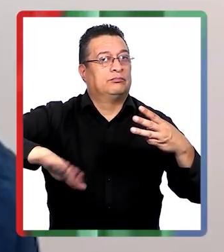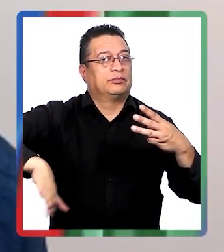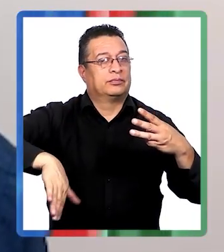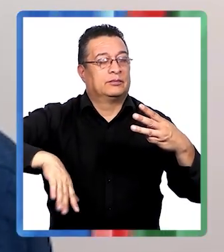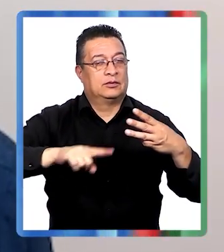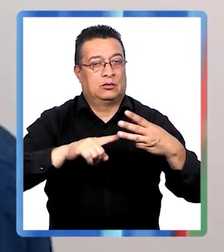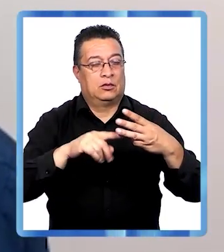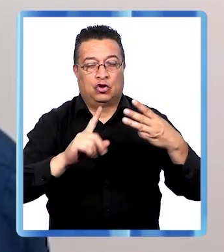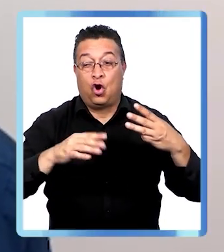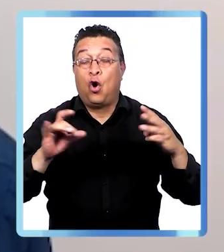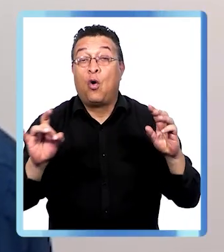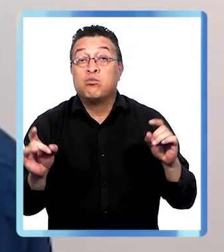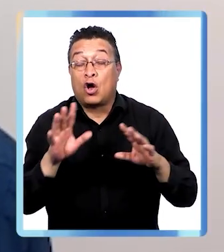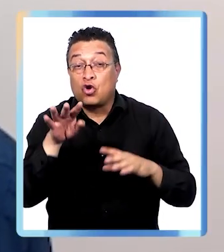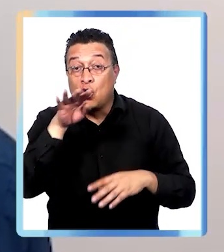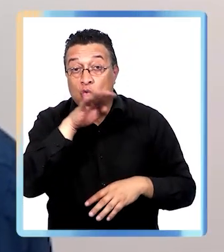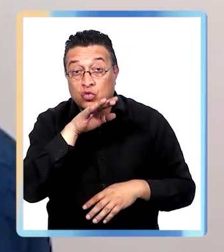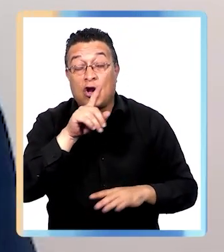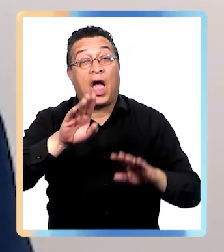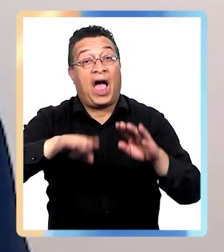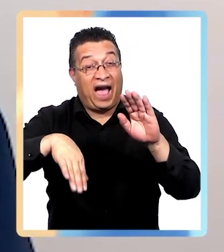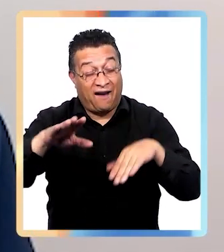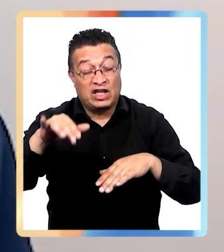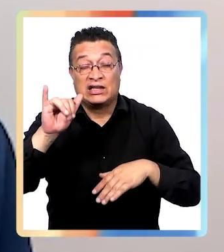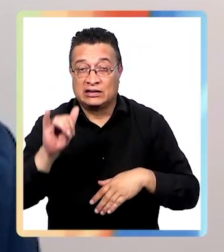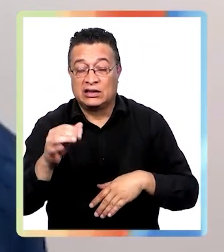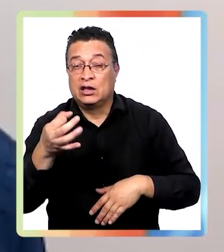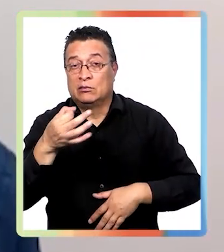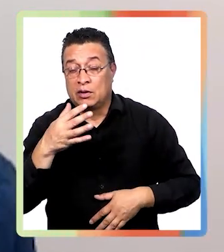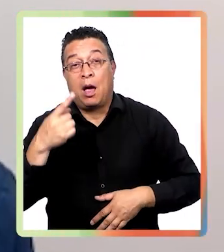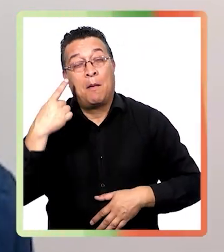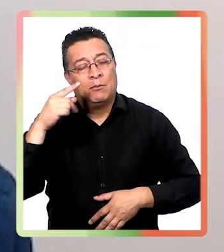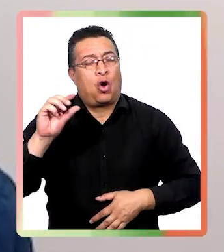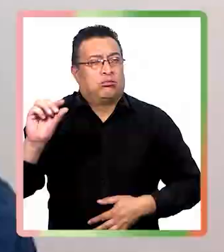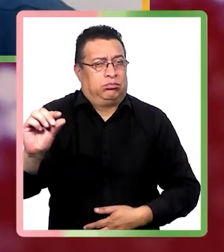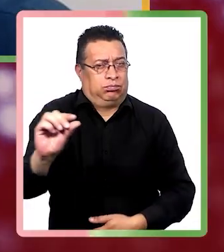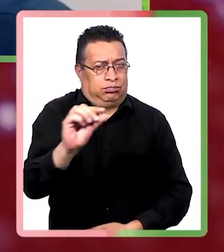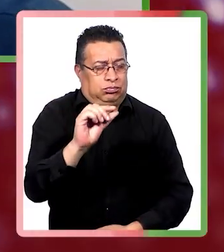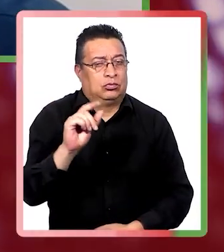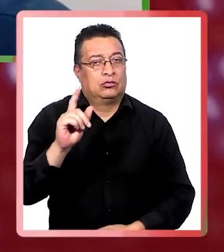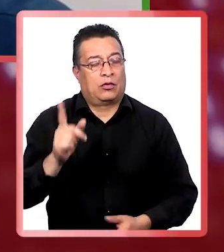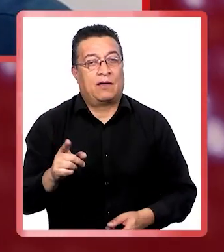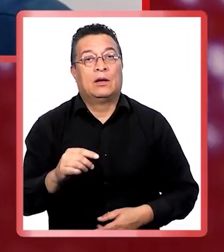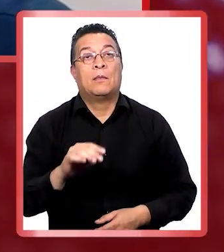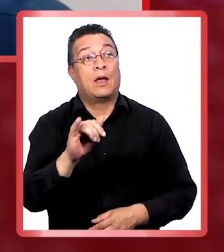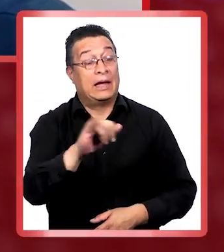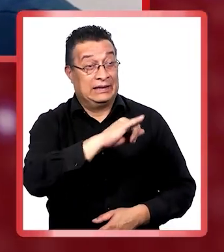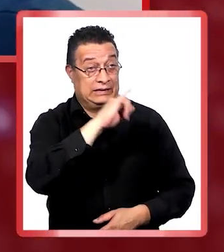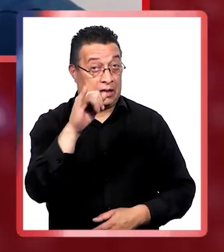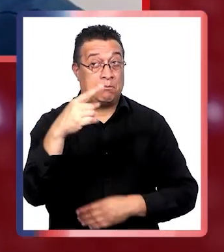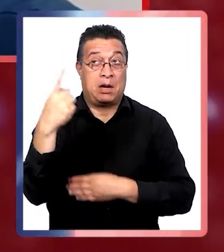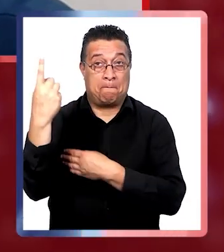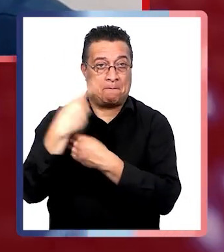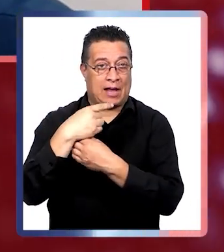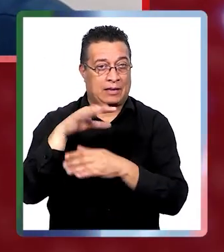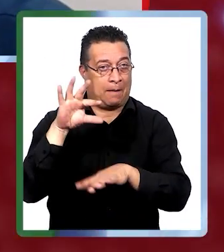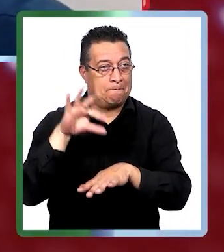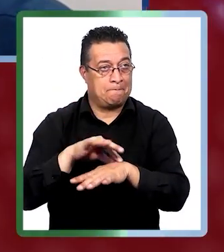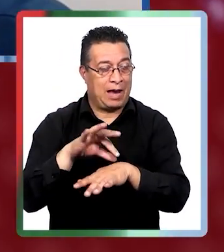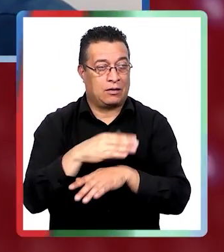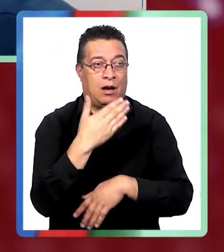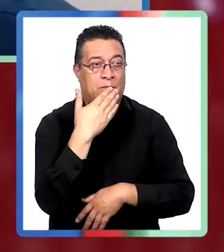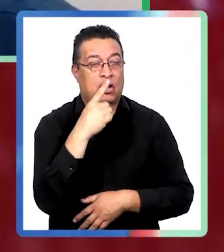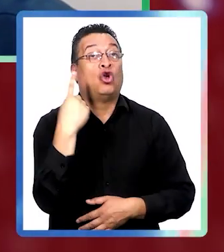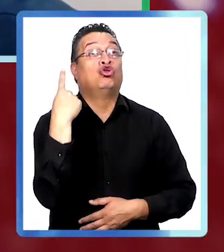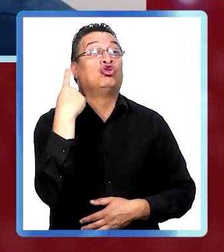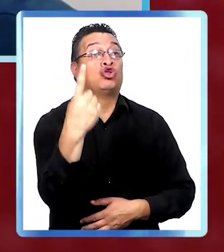segunda línea. Y ojalá de usarlo, que a veces hay que ocuparlo el menor tiempo posible. Y siempre recetados por un